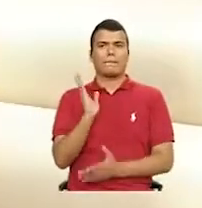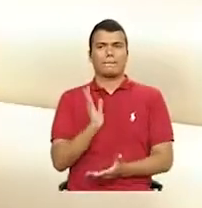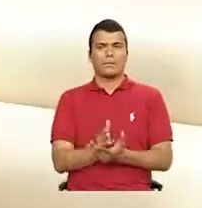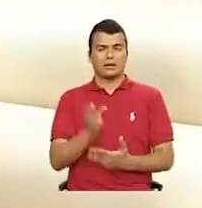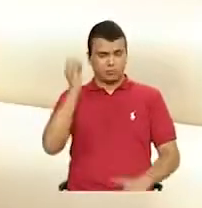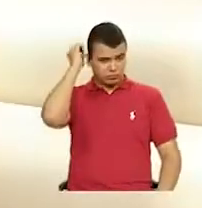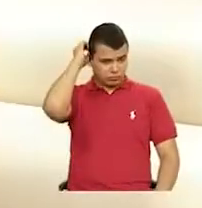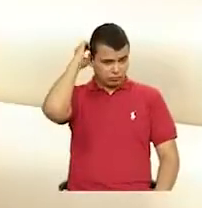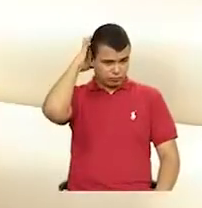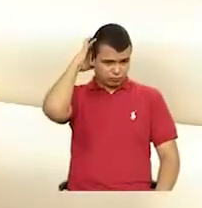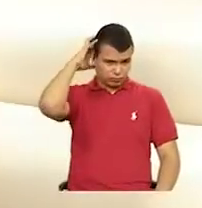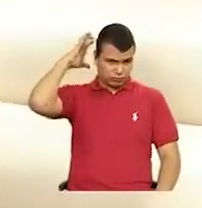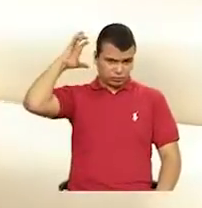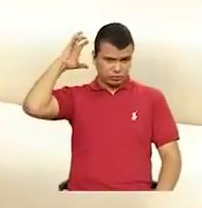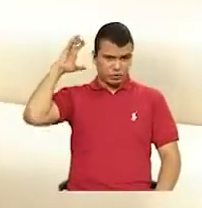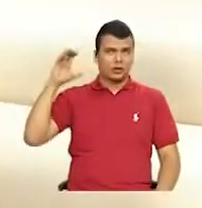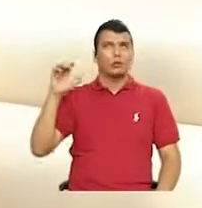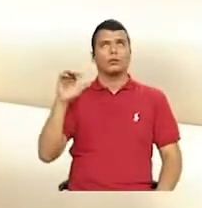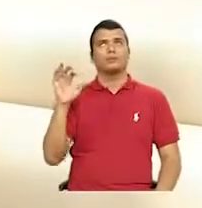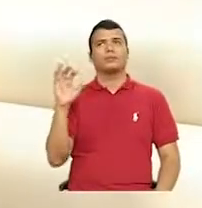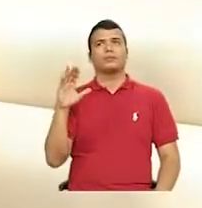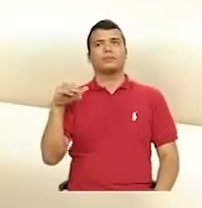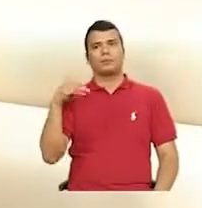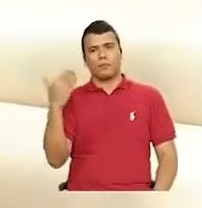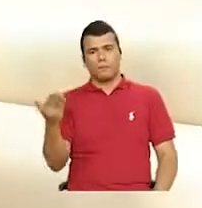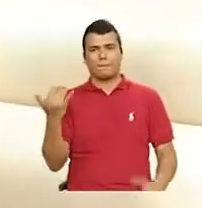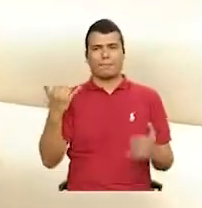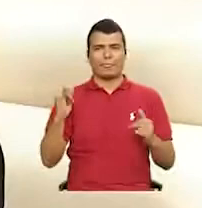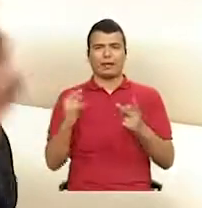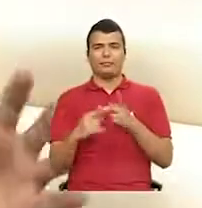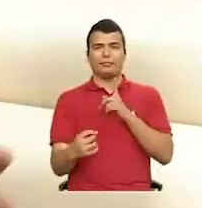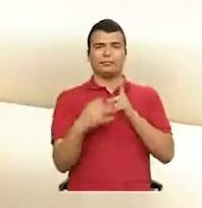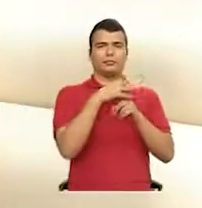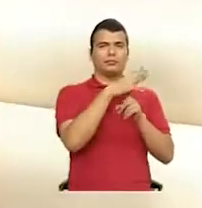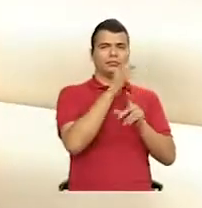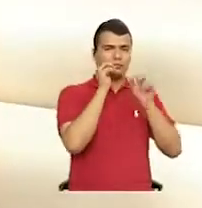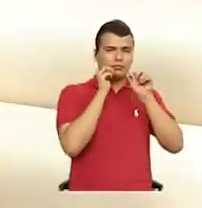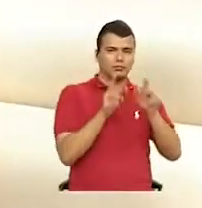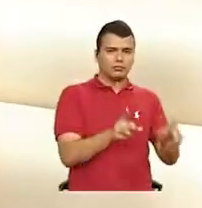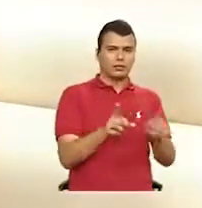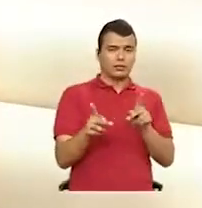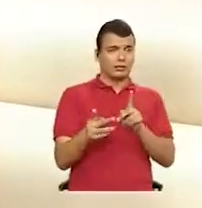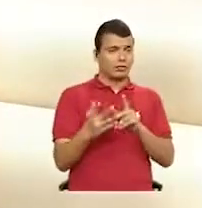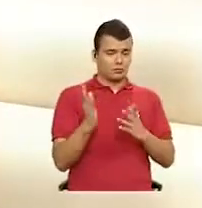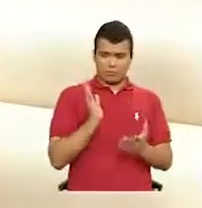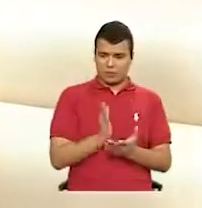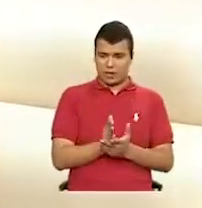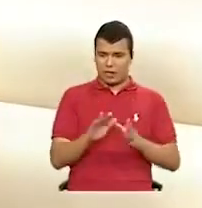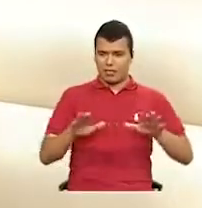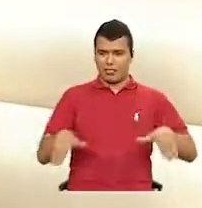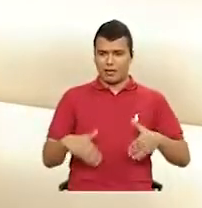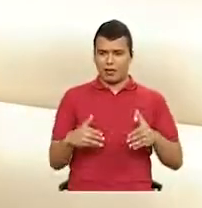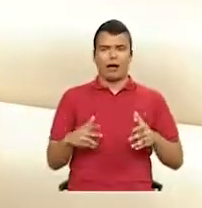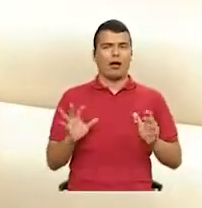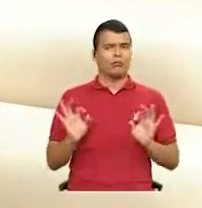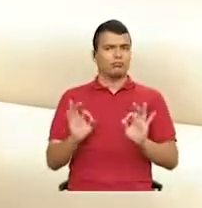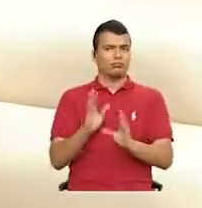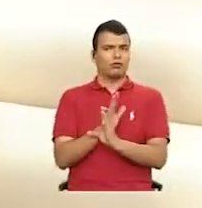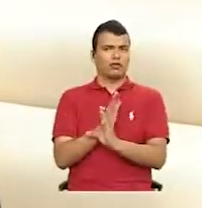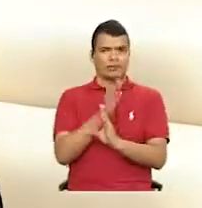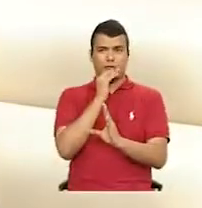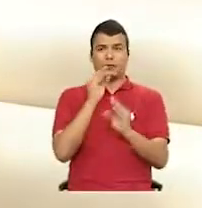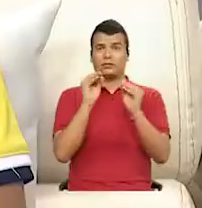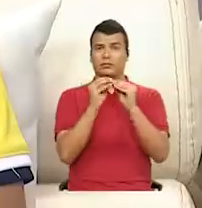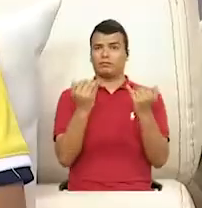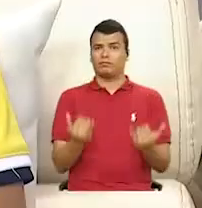tumores cerebrales, pero luego se hizo o se traspuso en seres humanos y se dijo que no había ningún problema. Actualmente, también hay que tener en